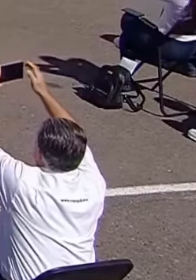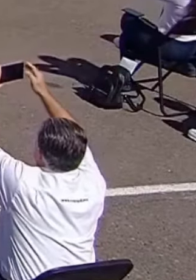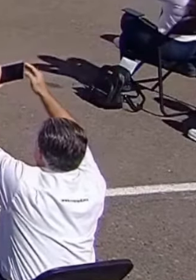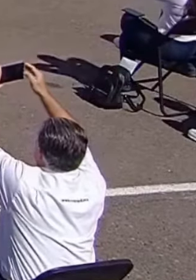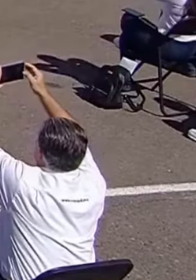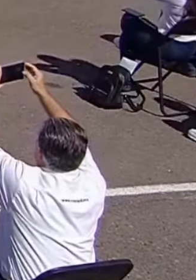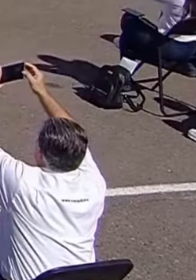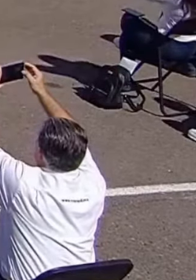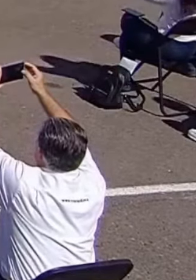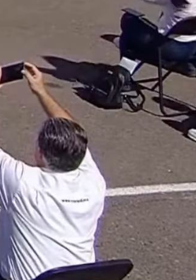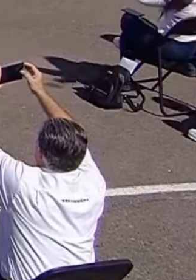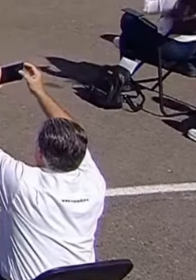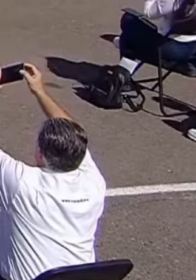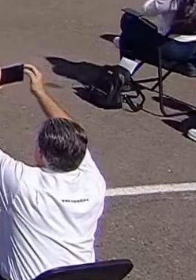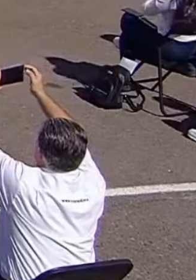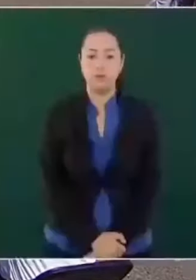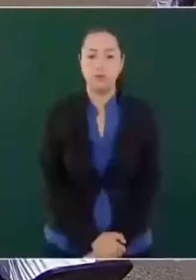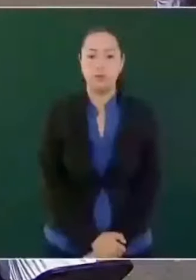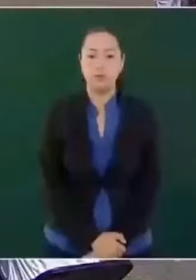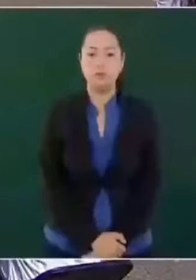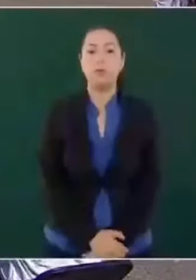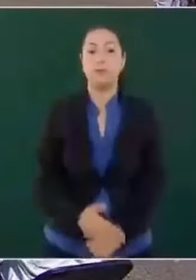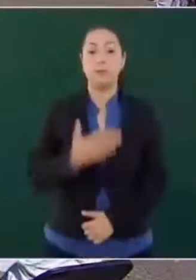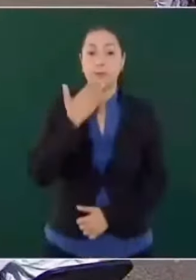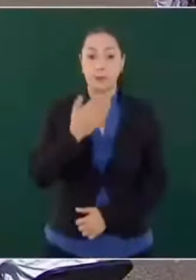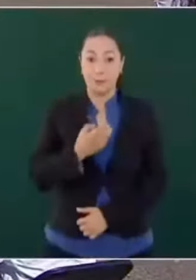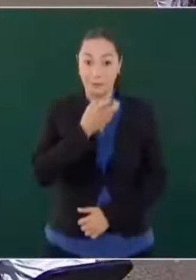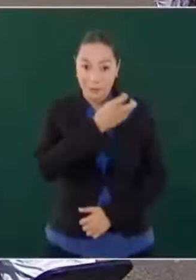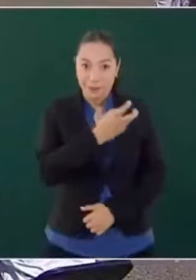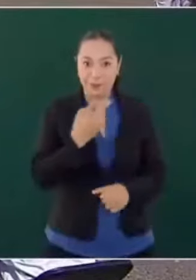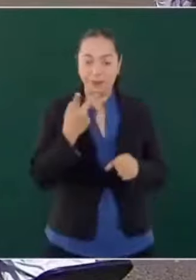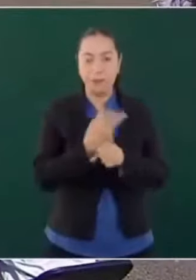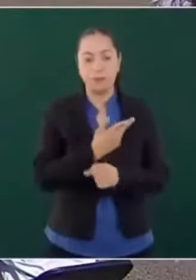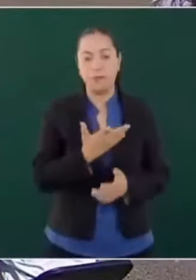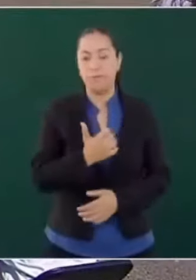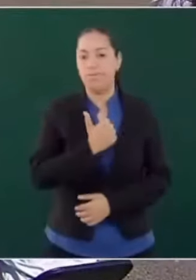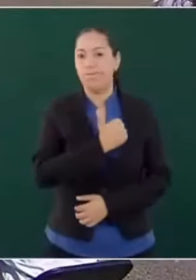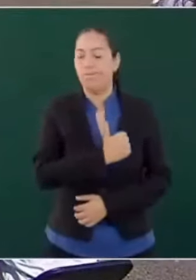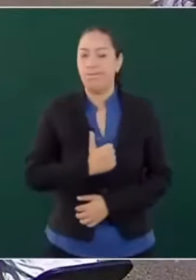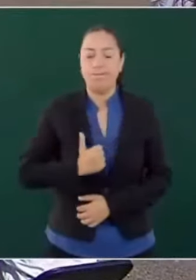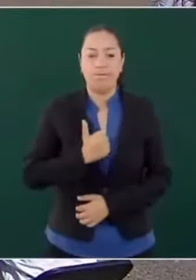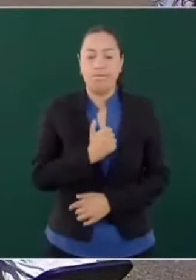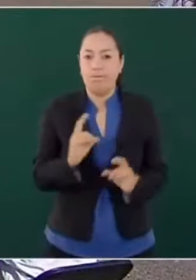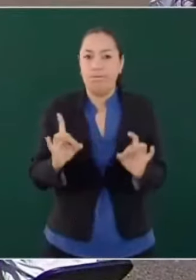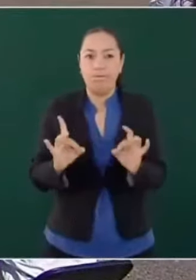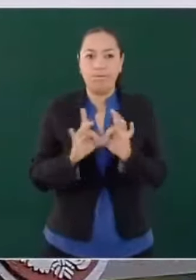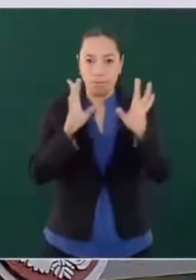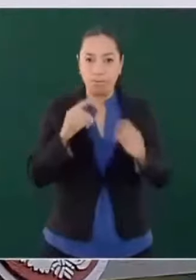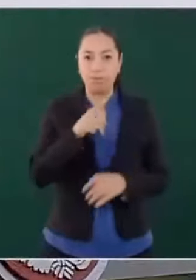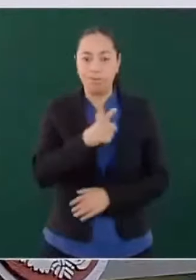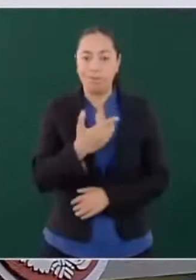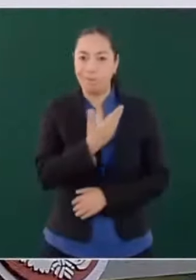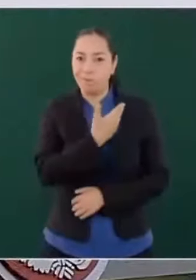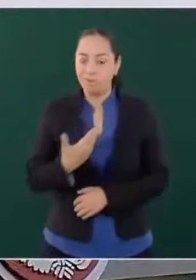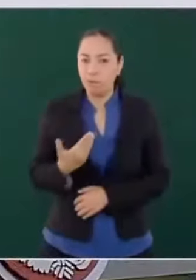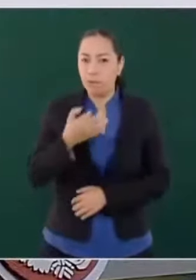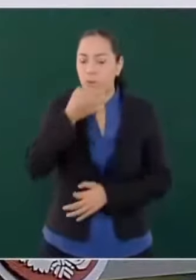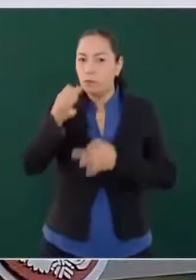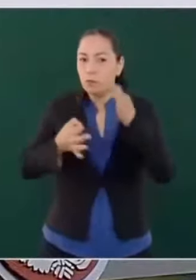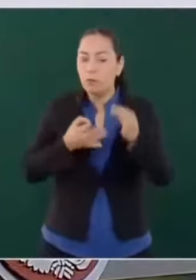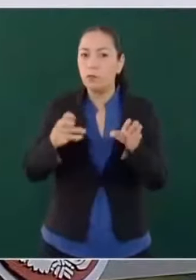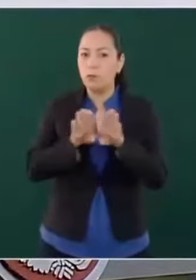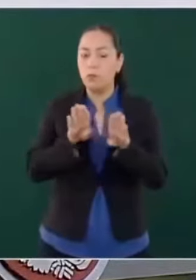Muy bien, y ahí entonces, una vez que ocurre este lamentabilísimo incidente, el presidente nos dio instrucciones de